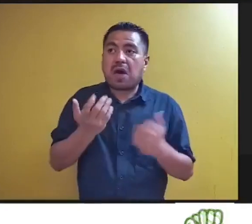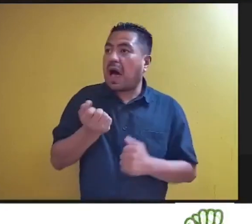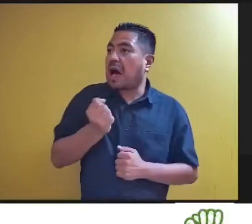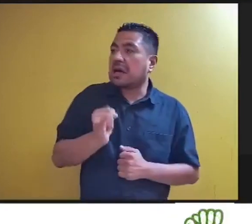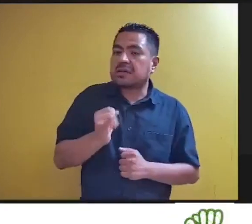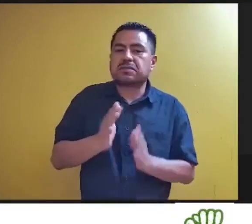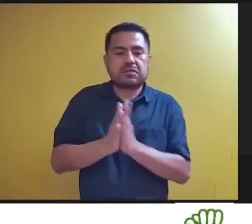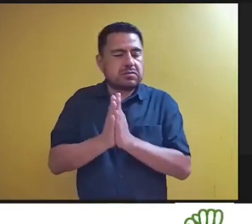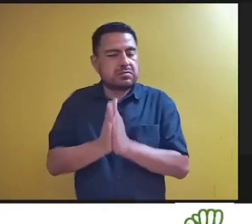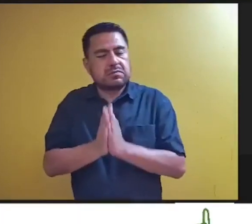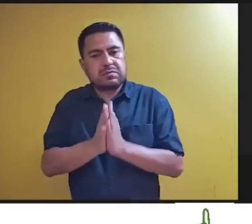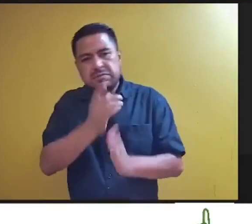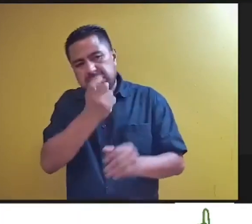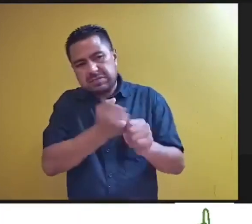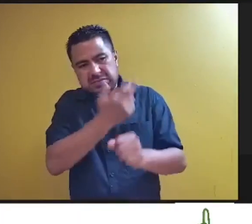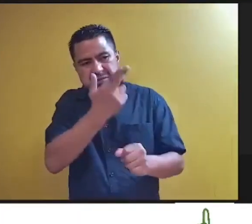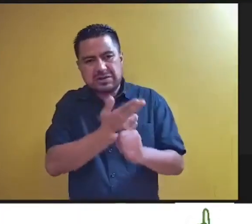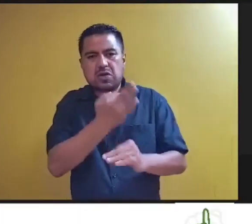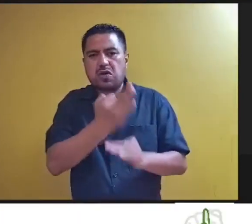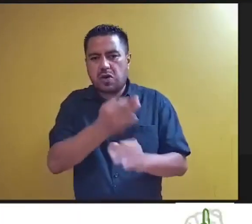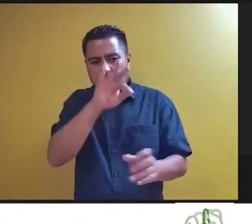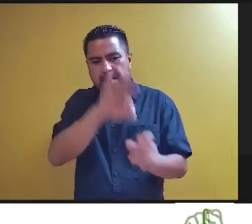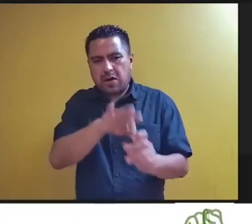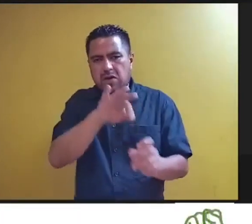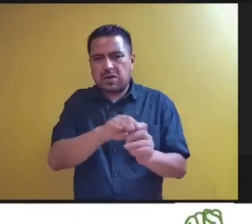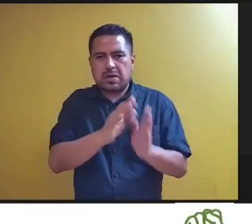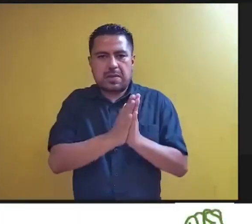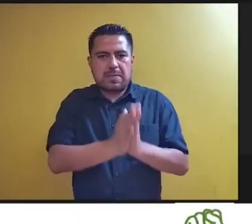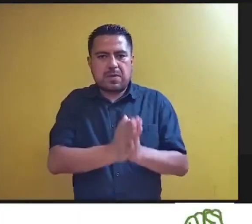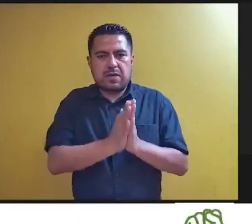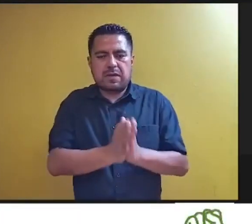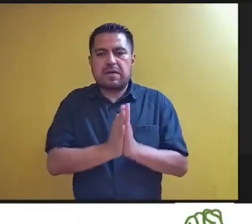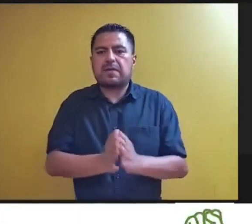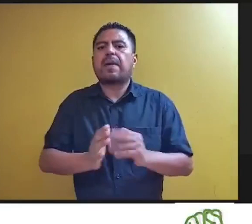así, solicito al secretario tome la votación, por favor.